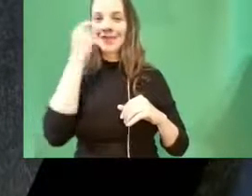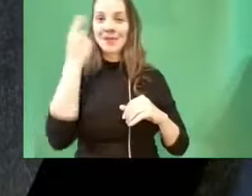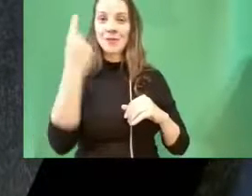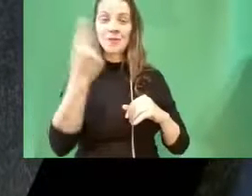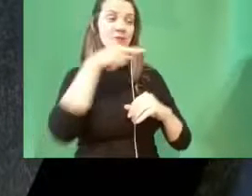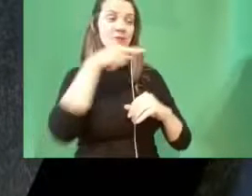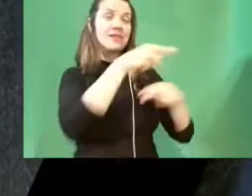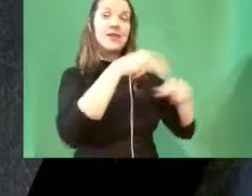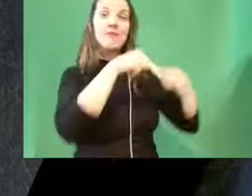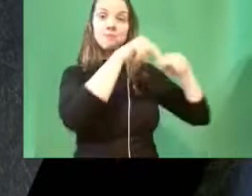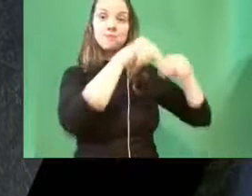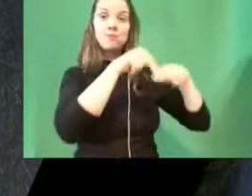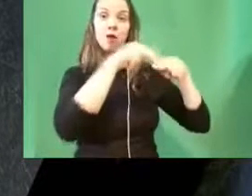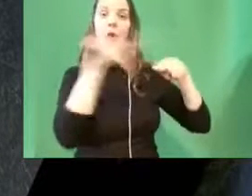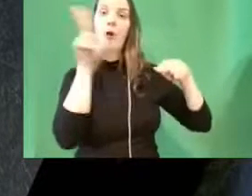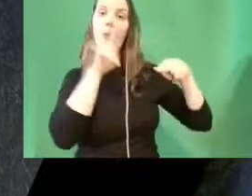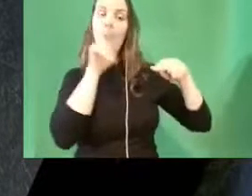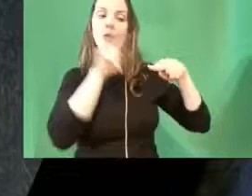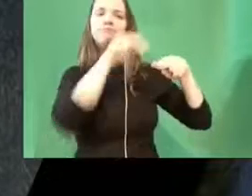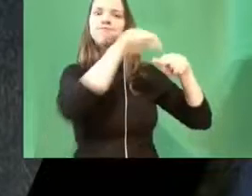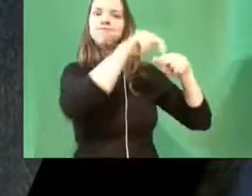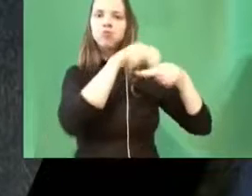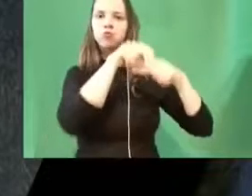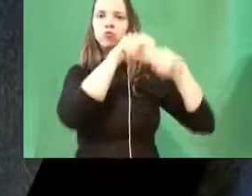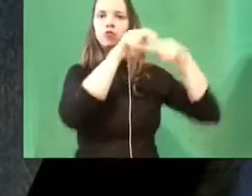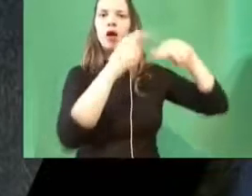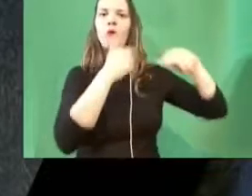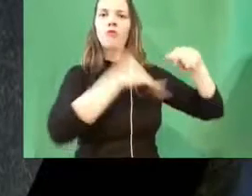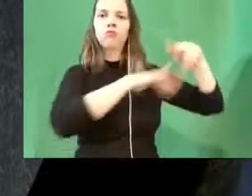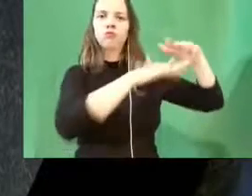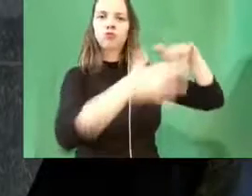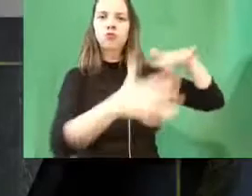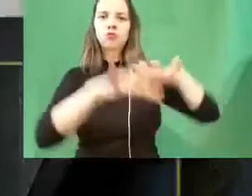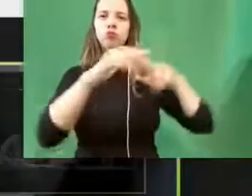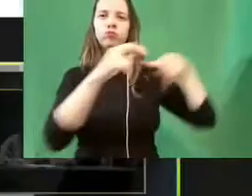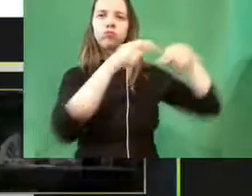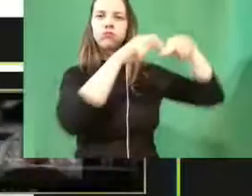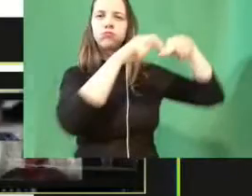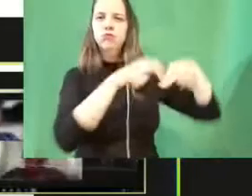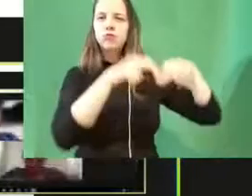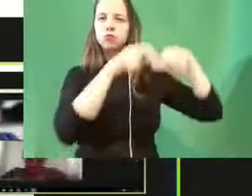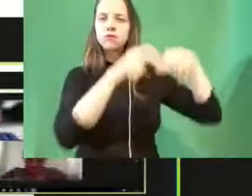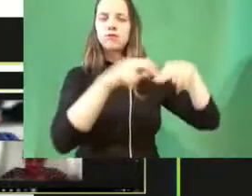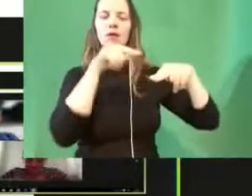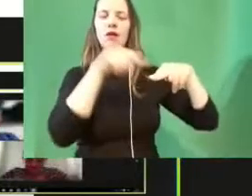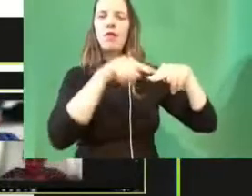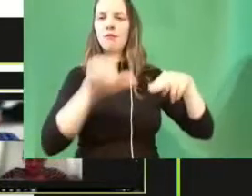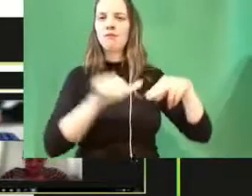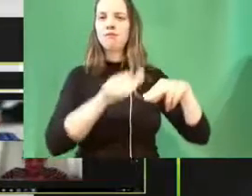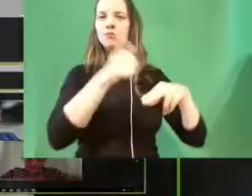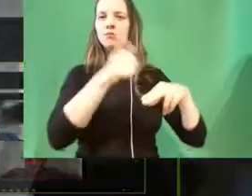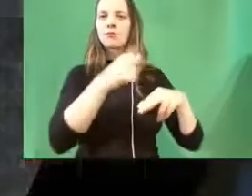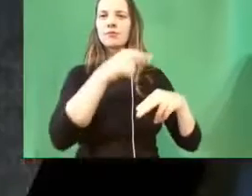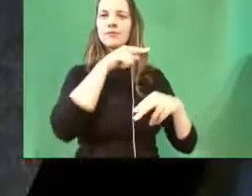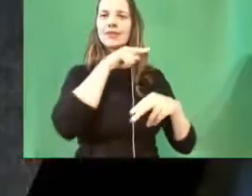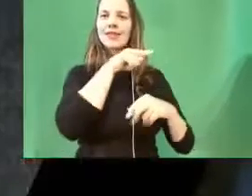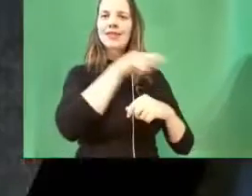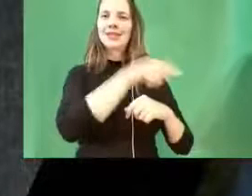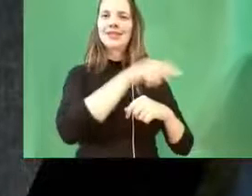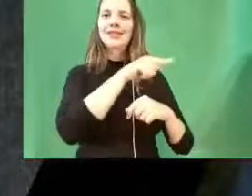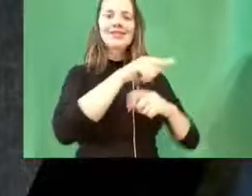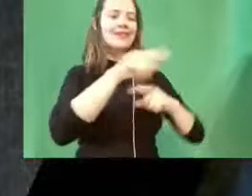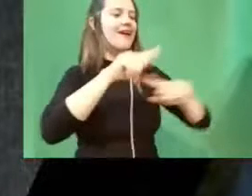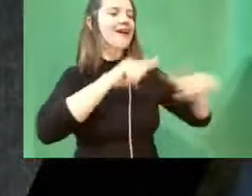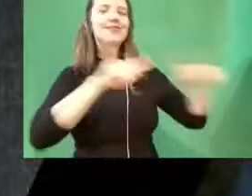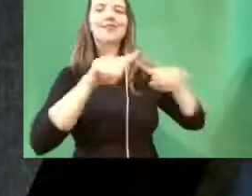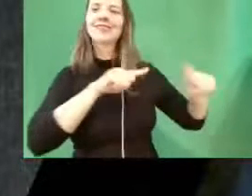Mujeres, es miembro del Comité Internacional de Turismo Accesible, asesora independiente en discapacidad, accesibilidad y diseño universal, asesora